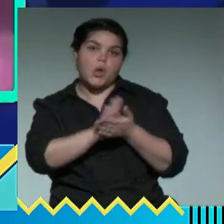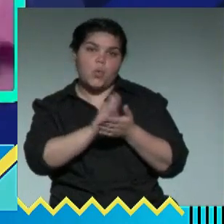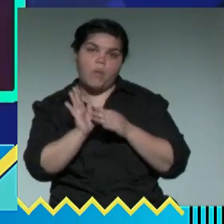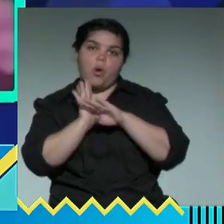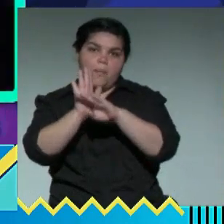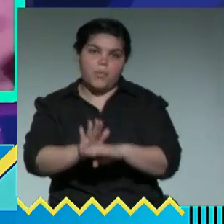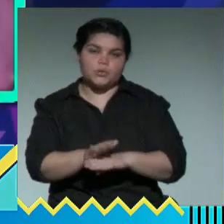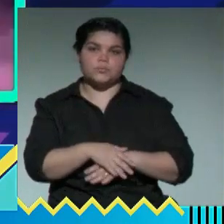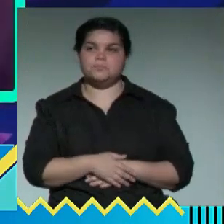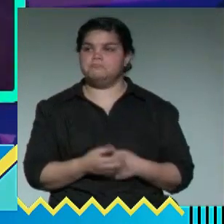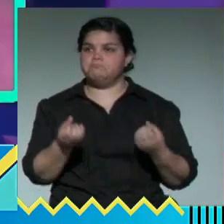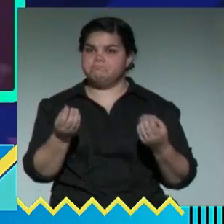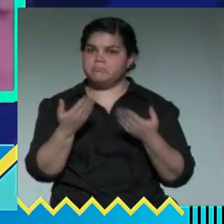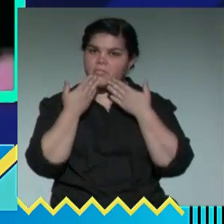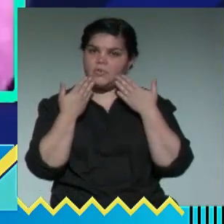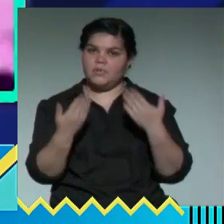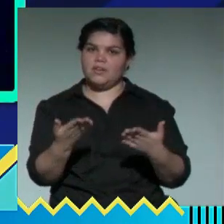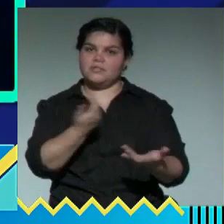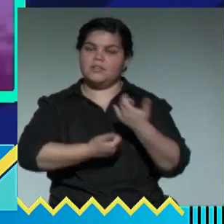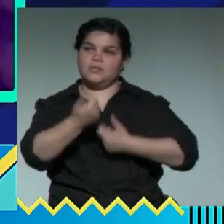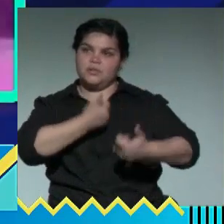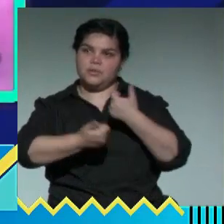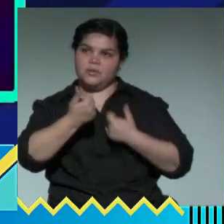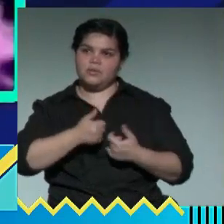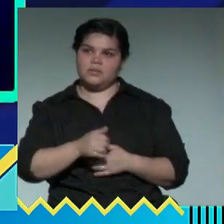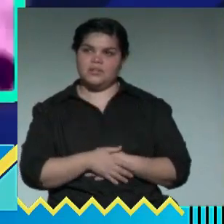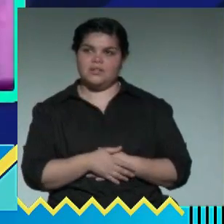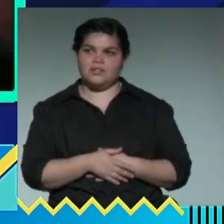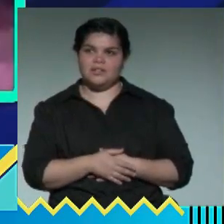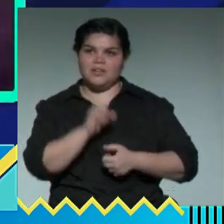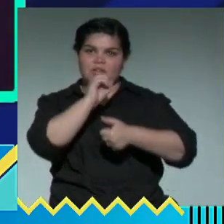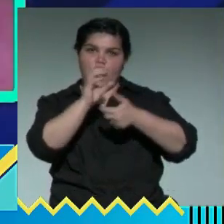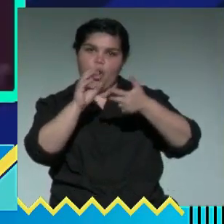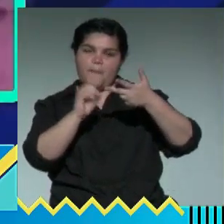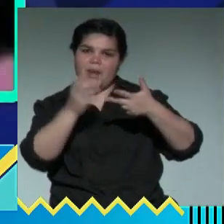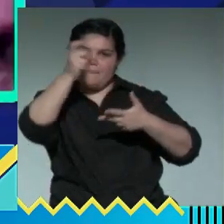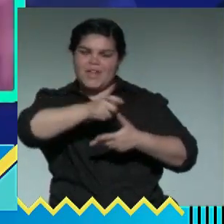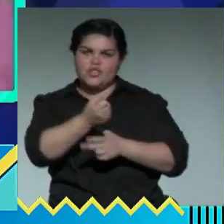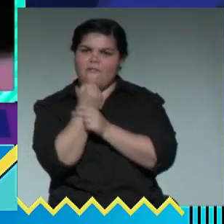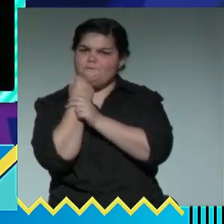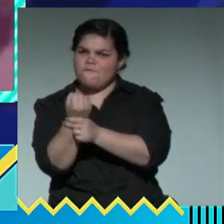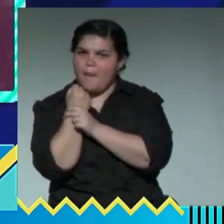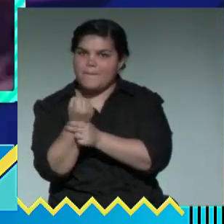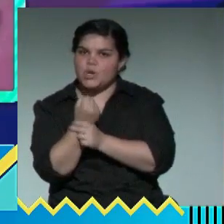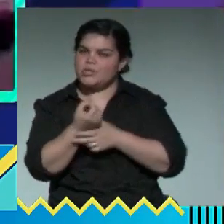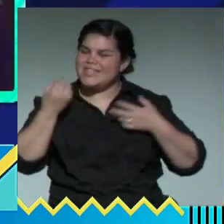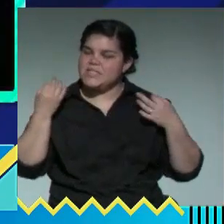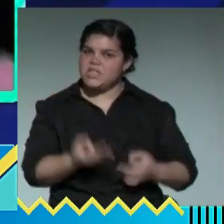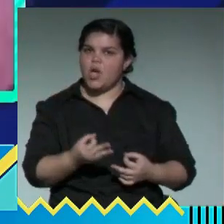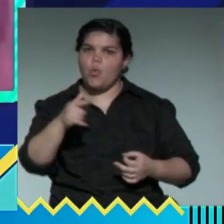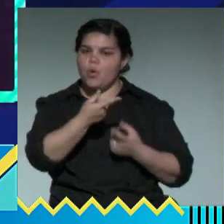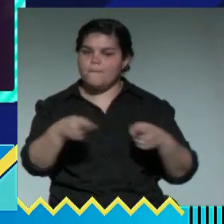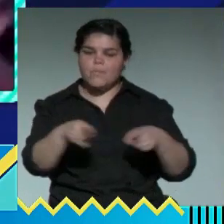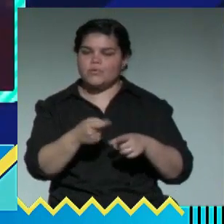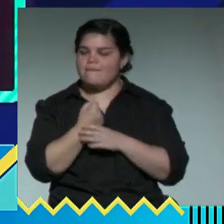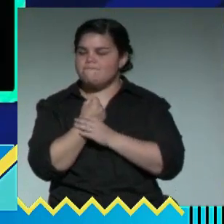gracias también por eso nos acabas de contar, esa formación que suena con unos nombres increíbles. Tremendo. Así que debe sonar de esa manera también, así que